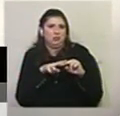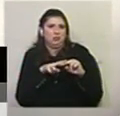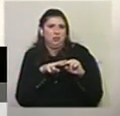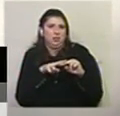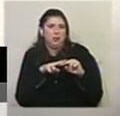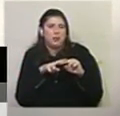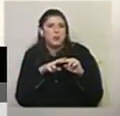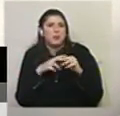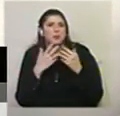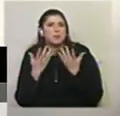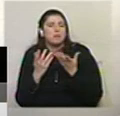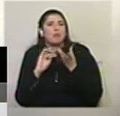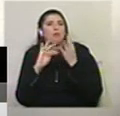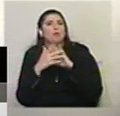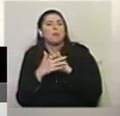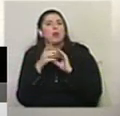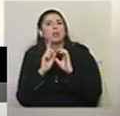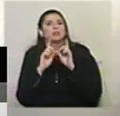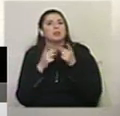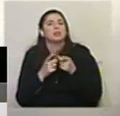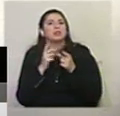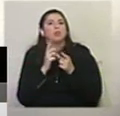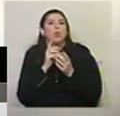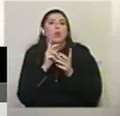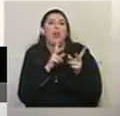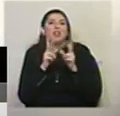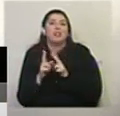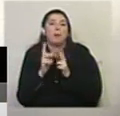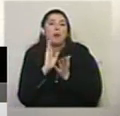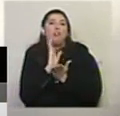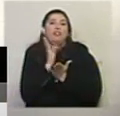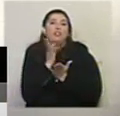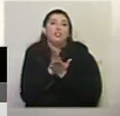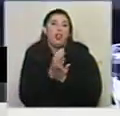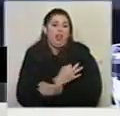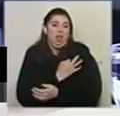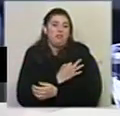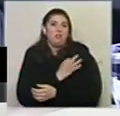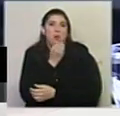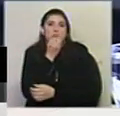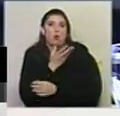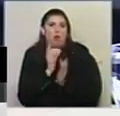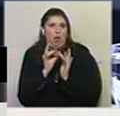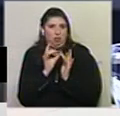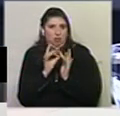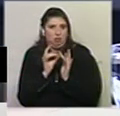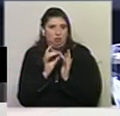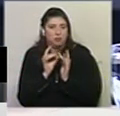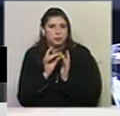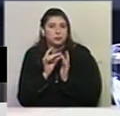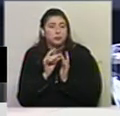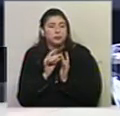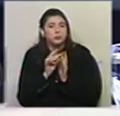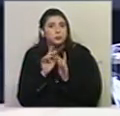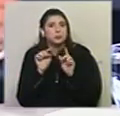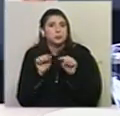ser una etapa final de la vida con mayor calidad. Y en este caso, y ya entramos directamente al caso de los